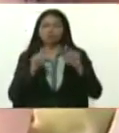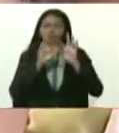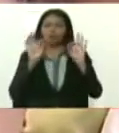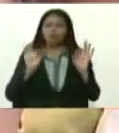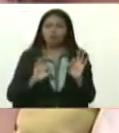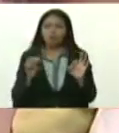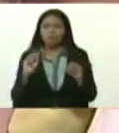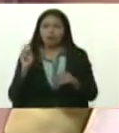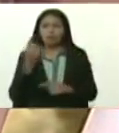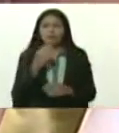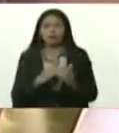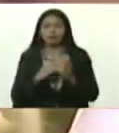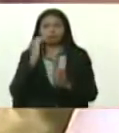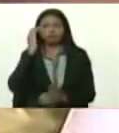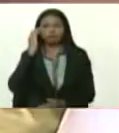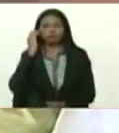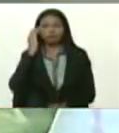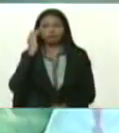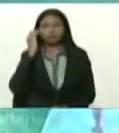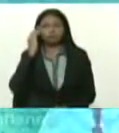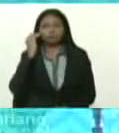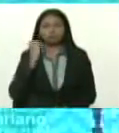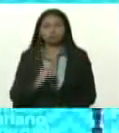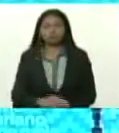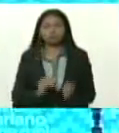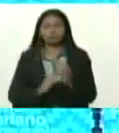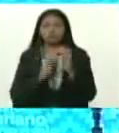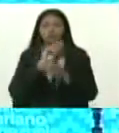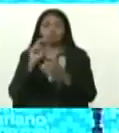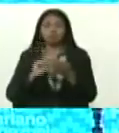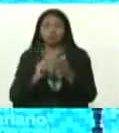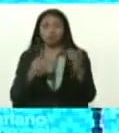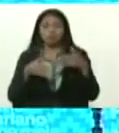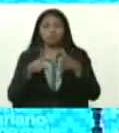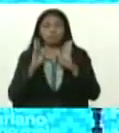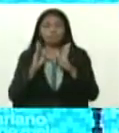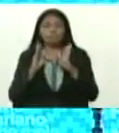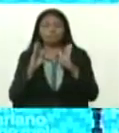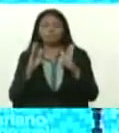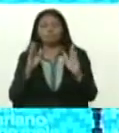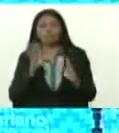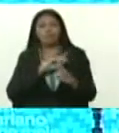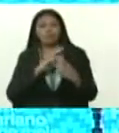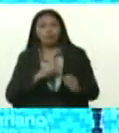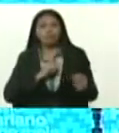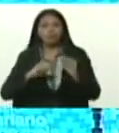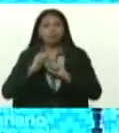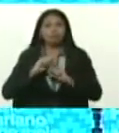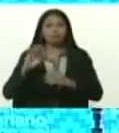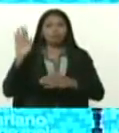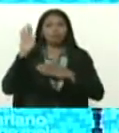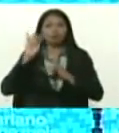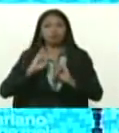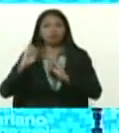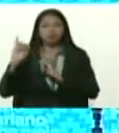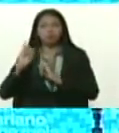de la primera dirección nacional encargada de construir este poderoso movimiento, juran ustedes